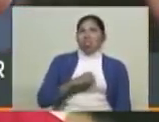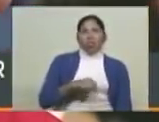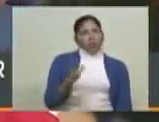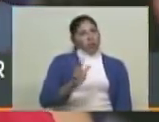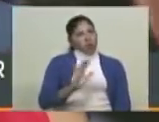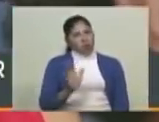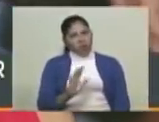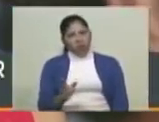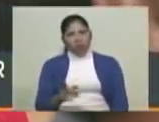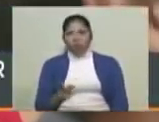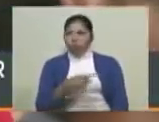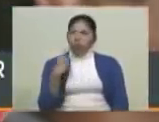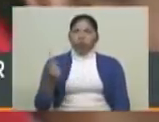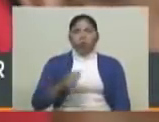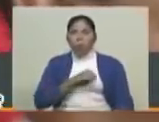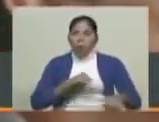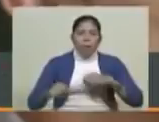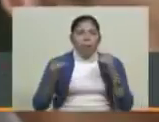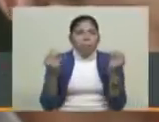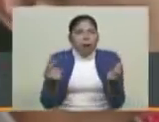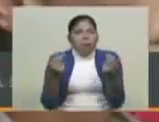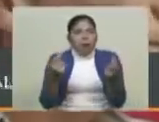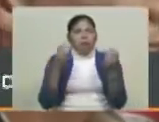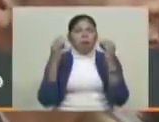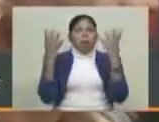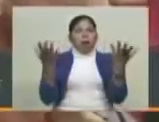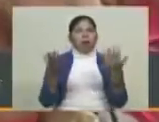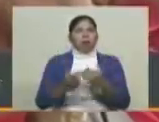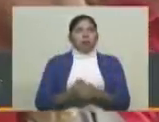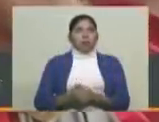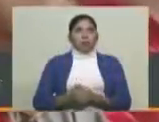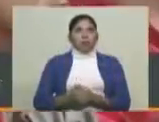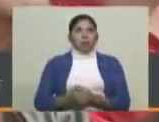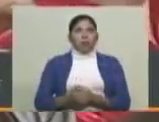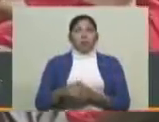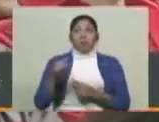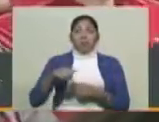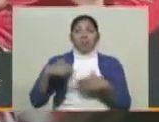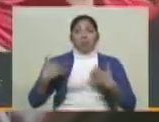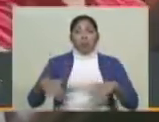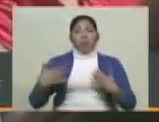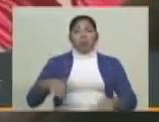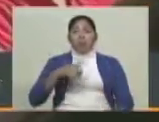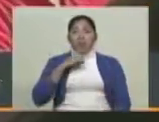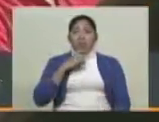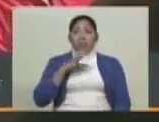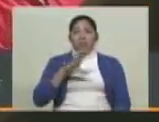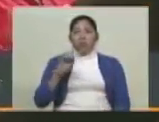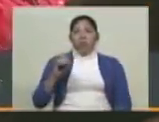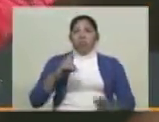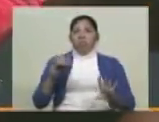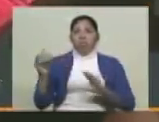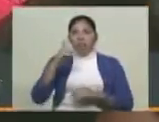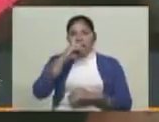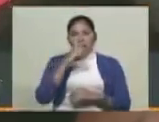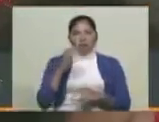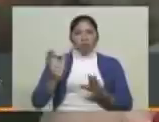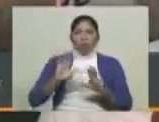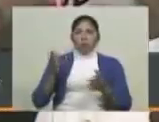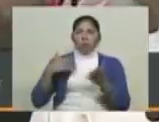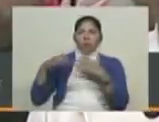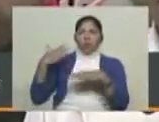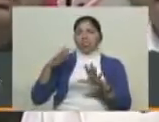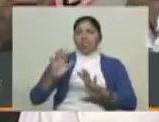juego es el destino de la patria, no está en juego el destino de los que tenemos 50 o 60 años, es el destino de los